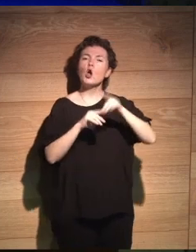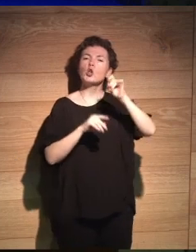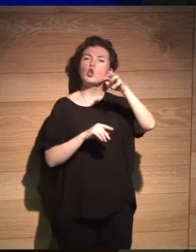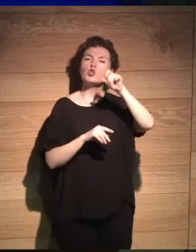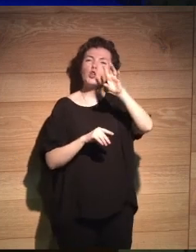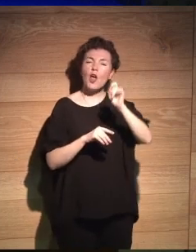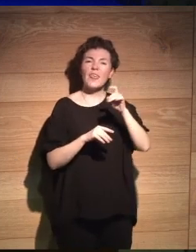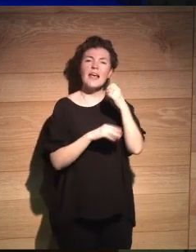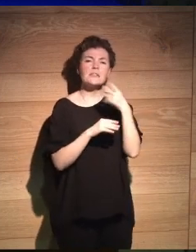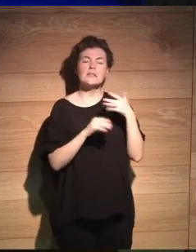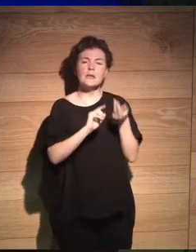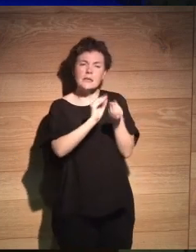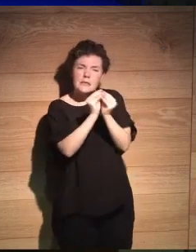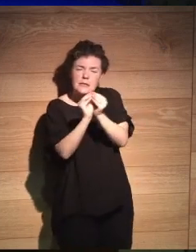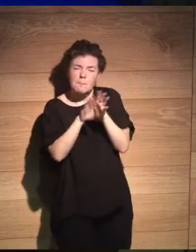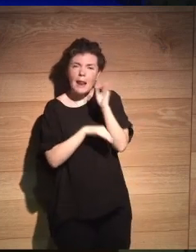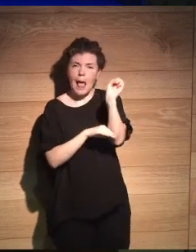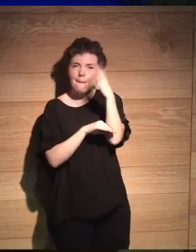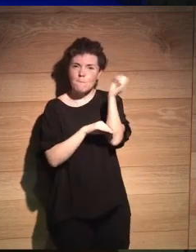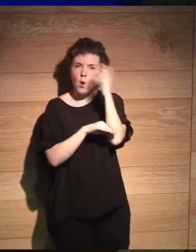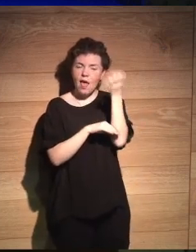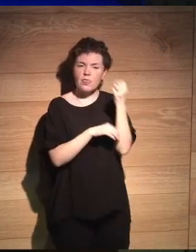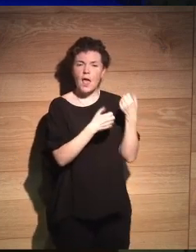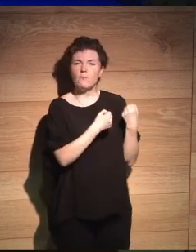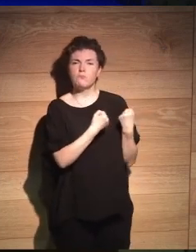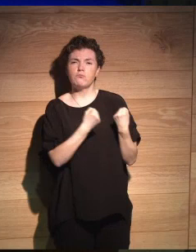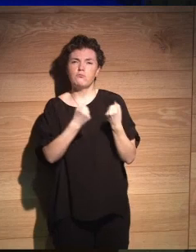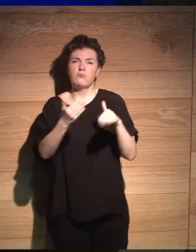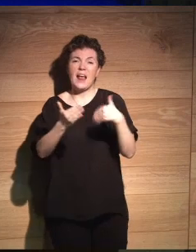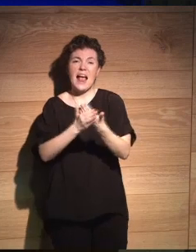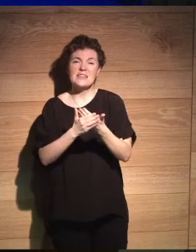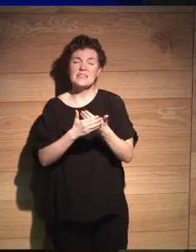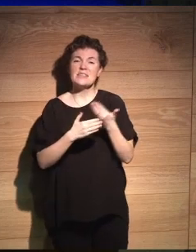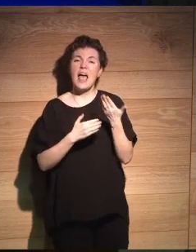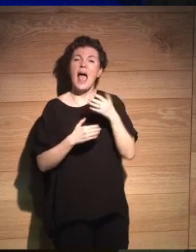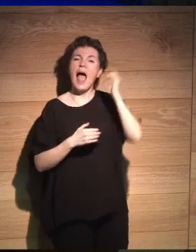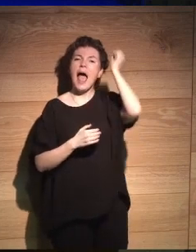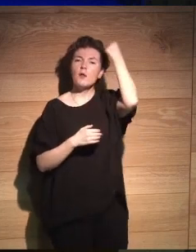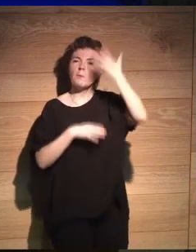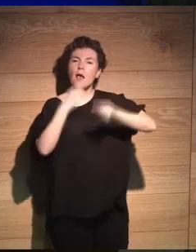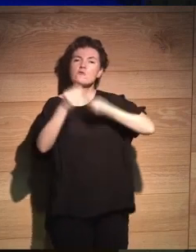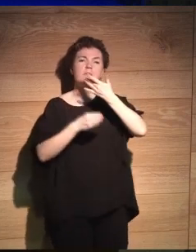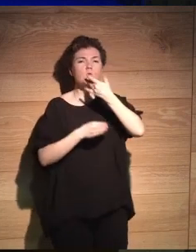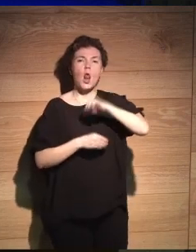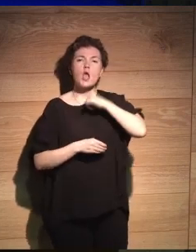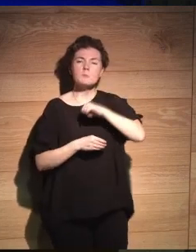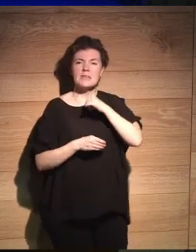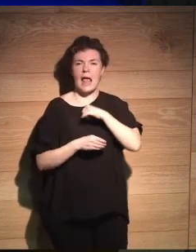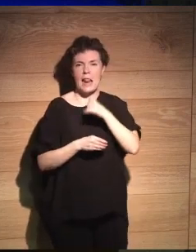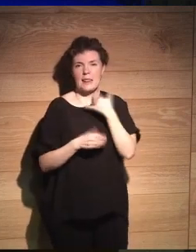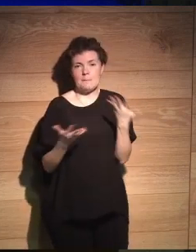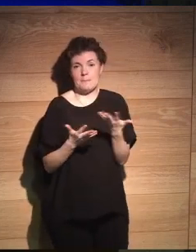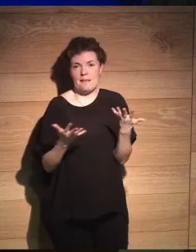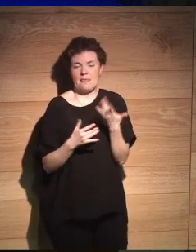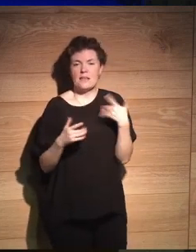en el año 37 condujo hasta el frente de Aragón para usarlo como hospital de campaña.